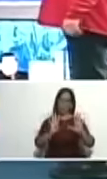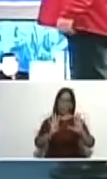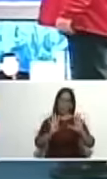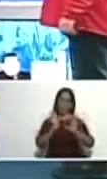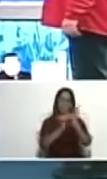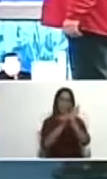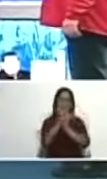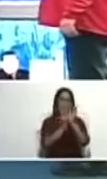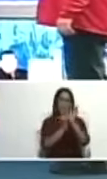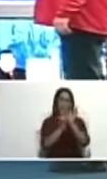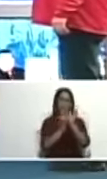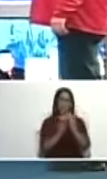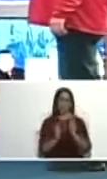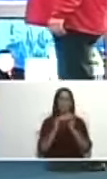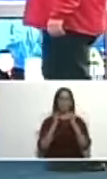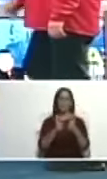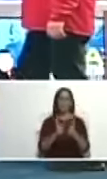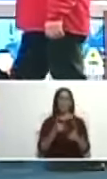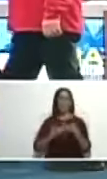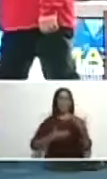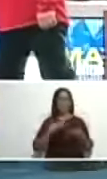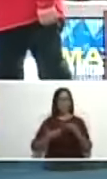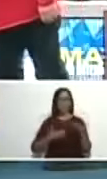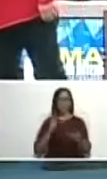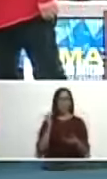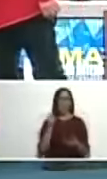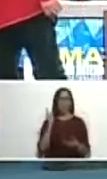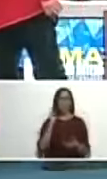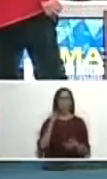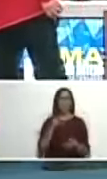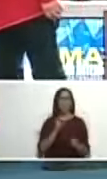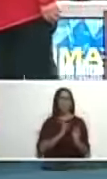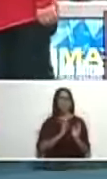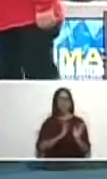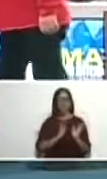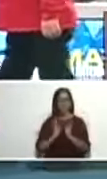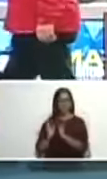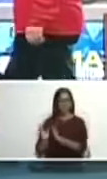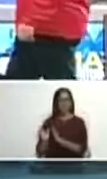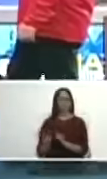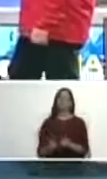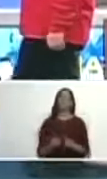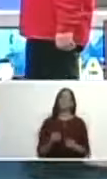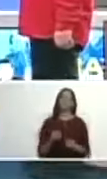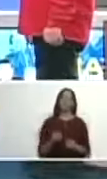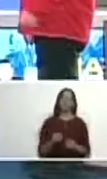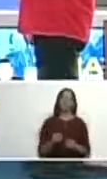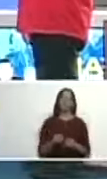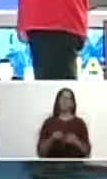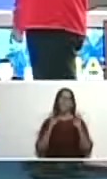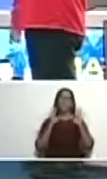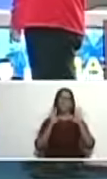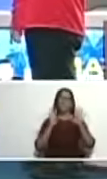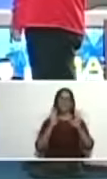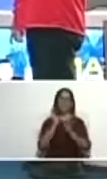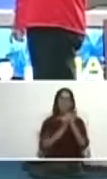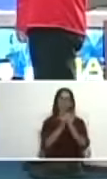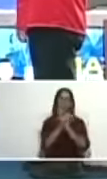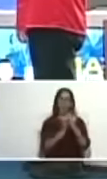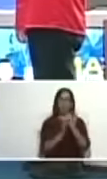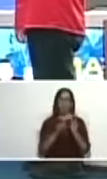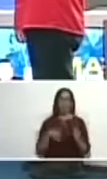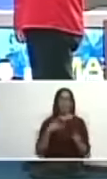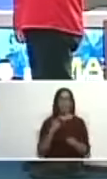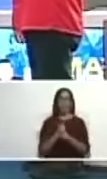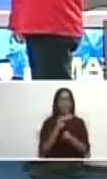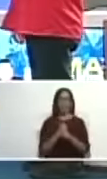el 19 de abril iniciamos el proceso como usted lo ordenó. Y yo quiero decirle que los sectores... El 19 de abril fue el acto con los trabajadores